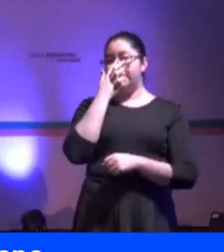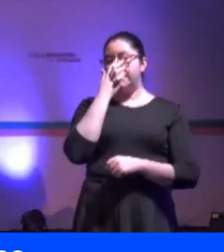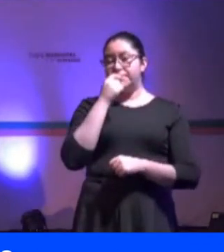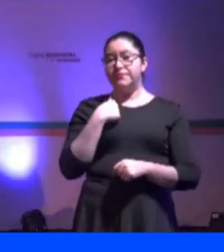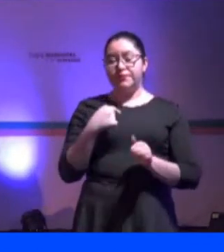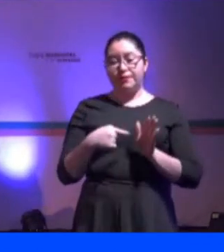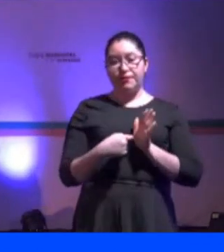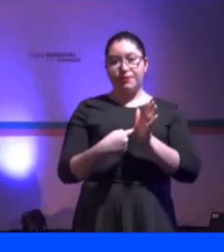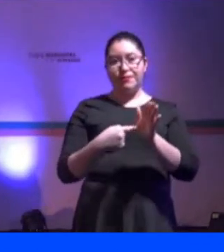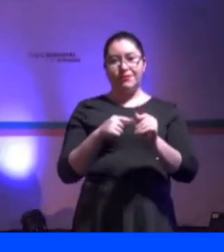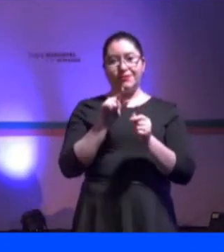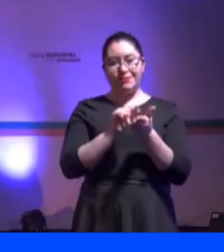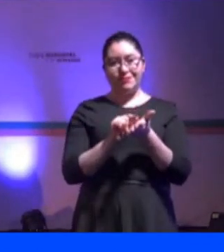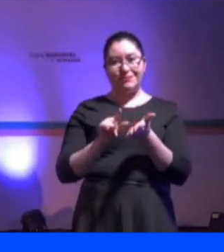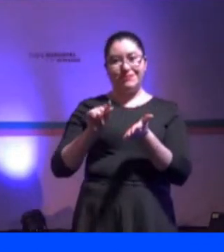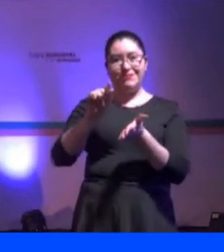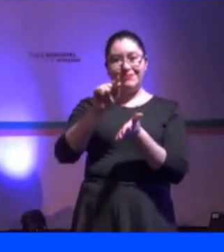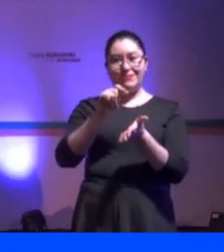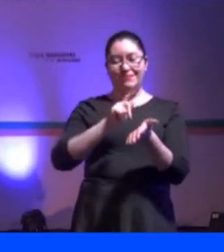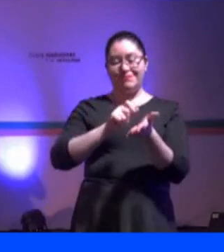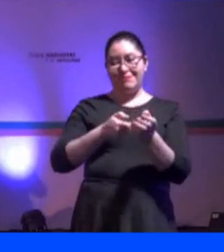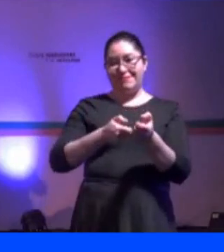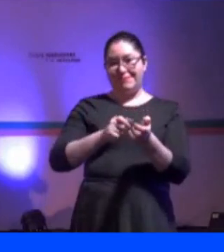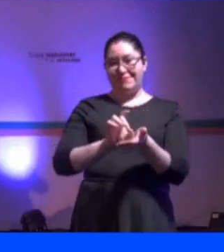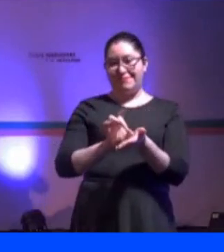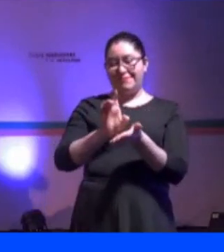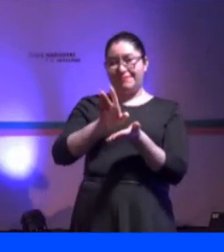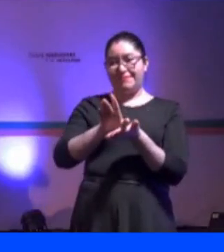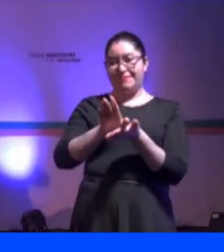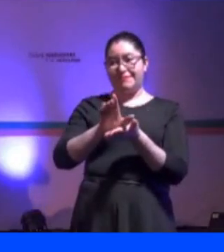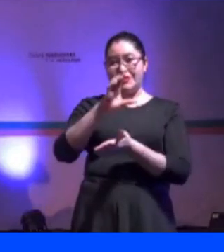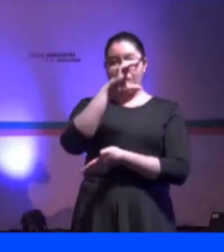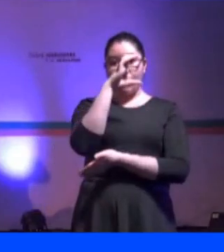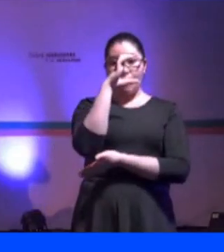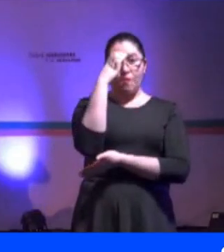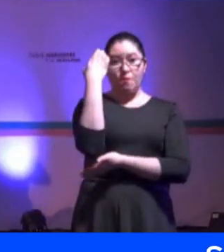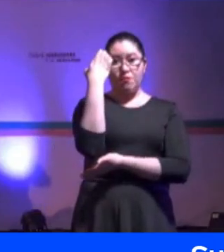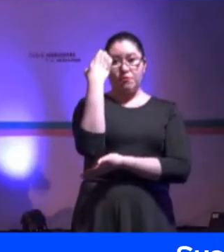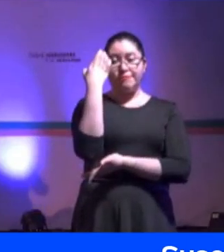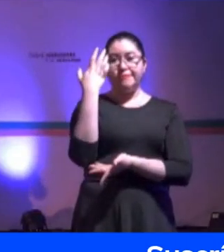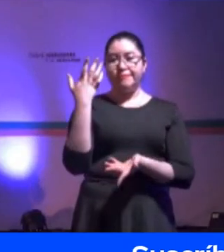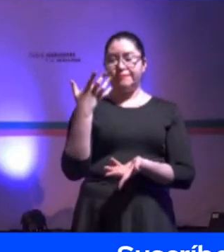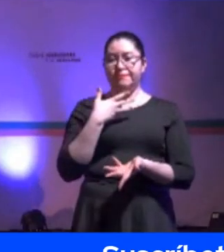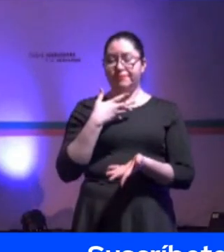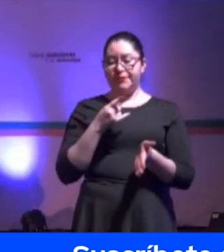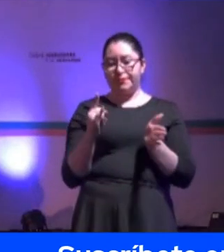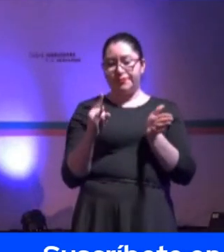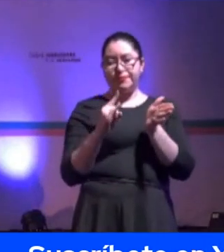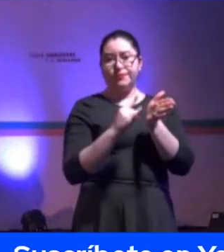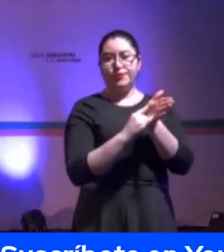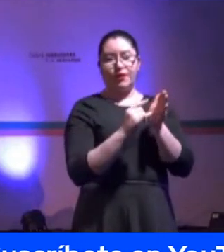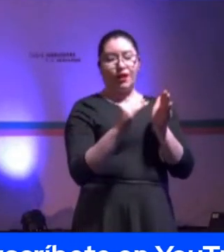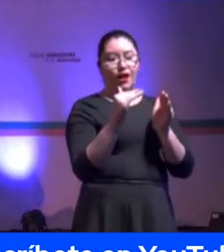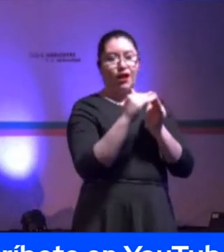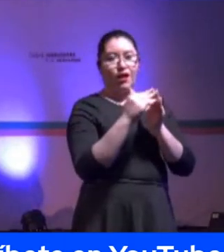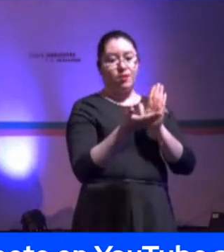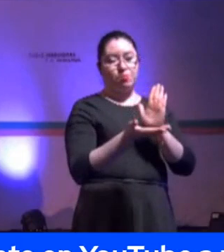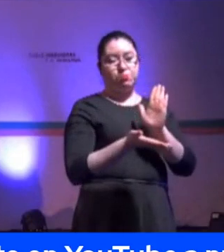publiqué un tuit en donde había una fotografía de una casa en